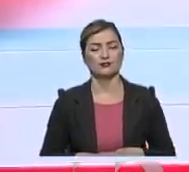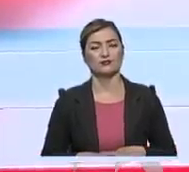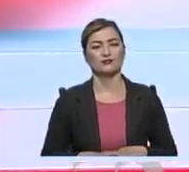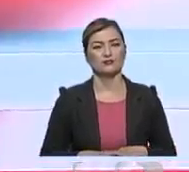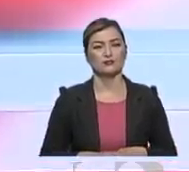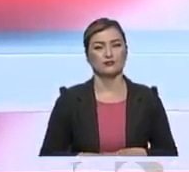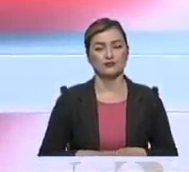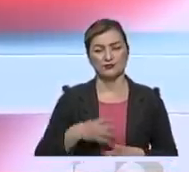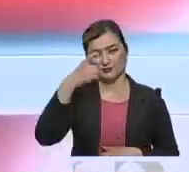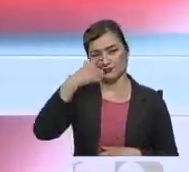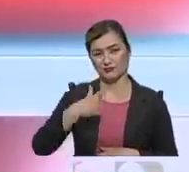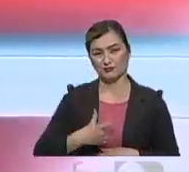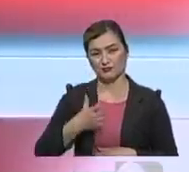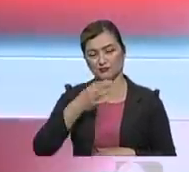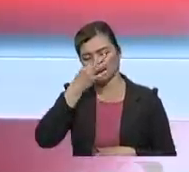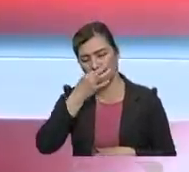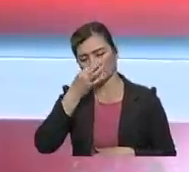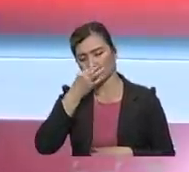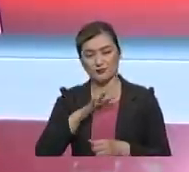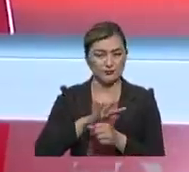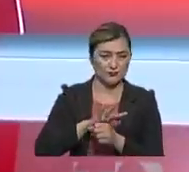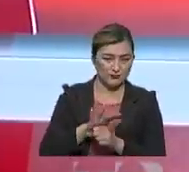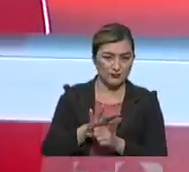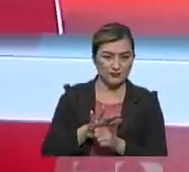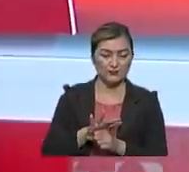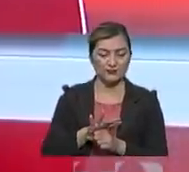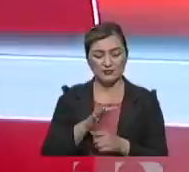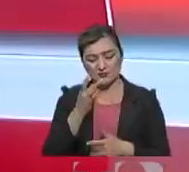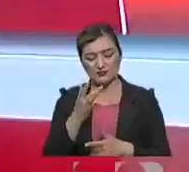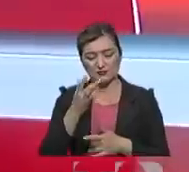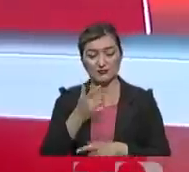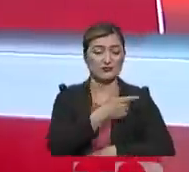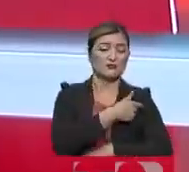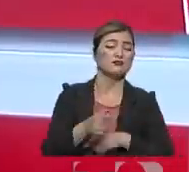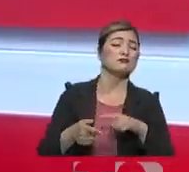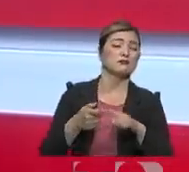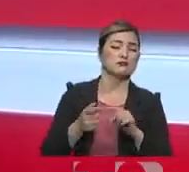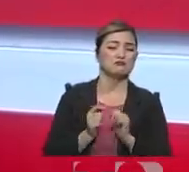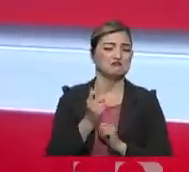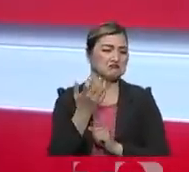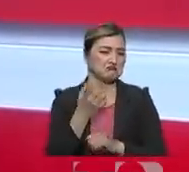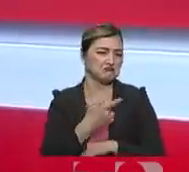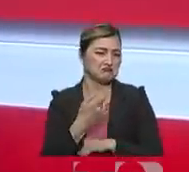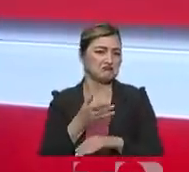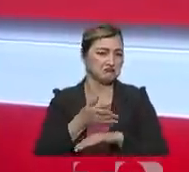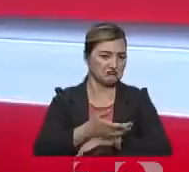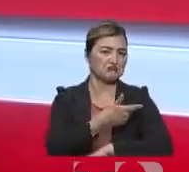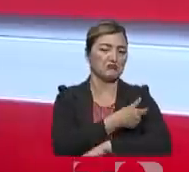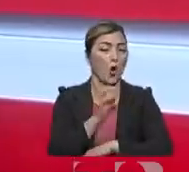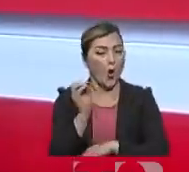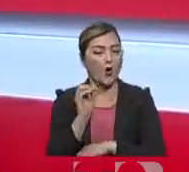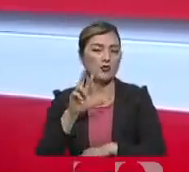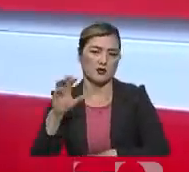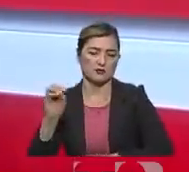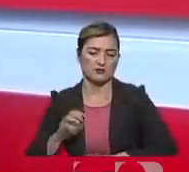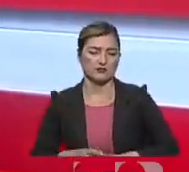debe esperar un paciente que ha tenido gripe o COVID para colocarse alguna dosis de la vacuna. Mientras que los tiempos para realizarse las pruebas